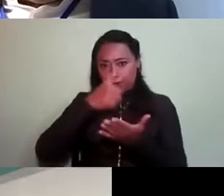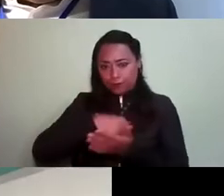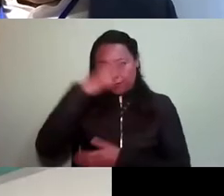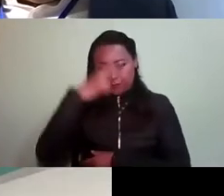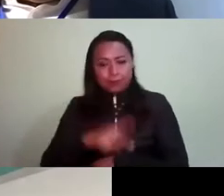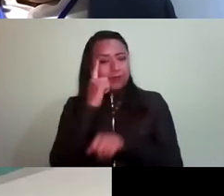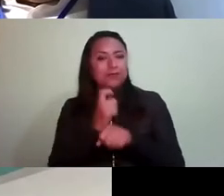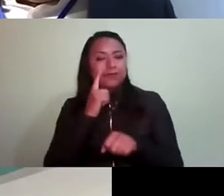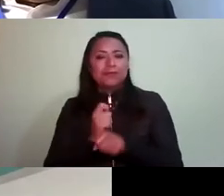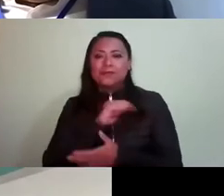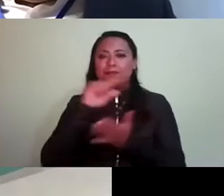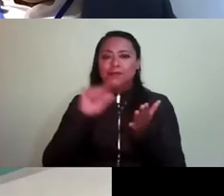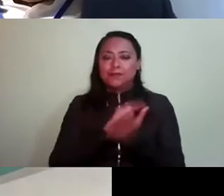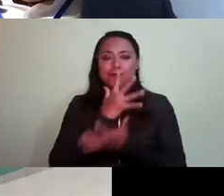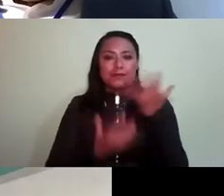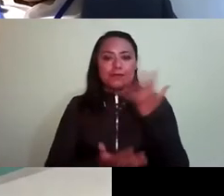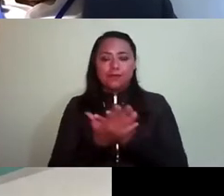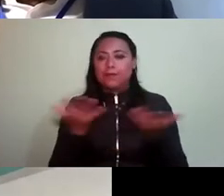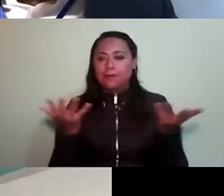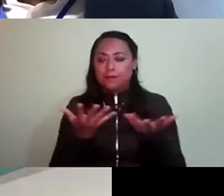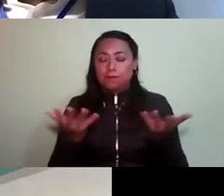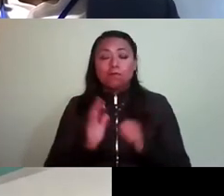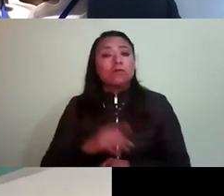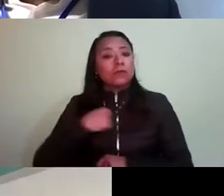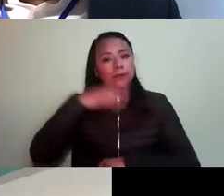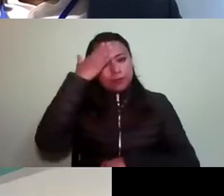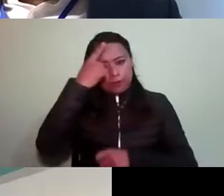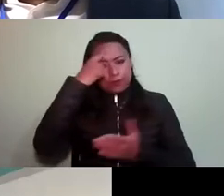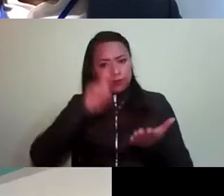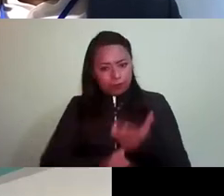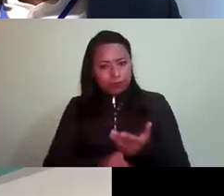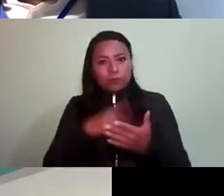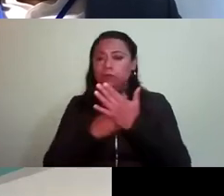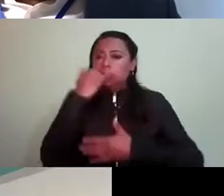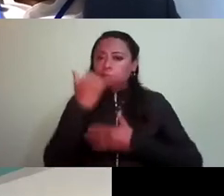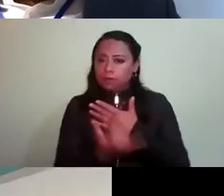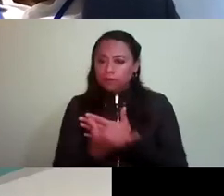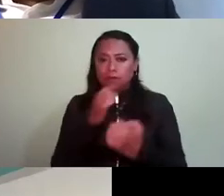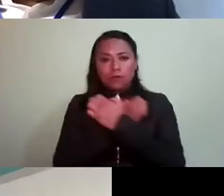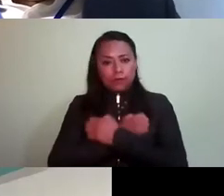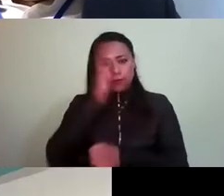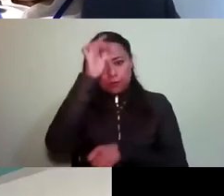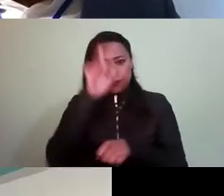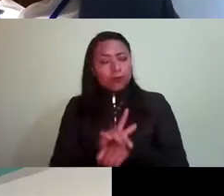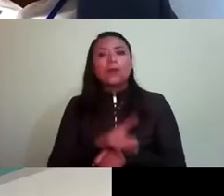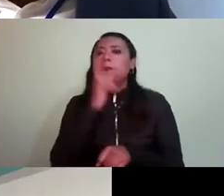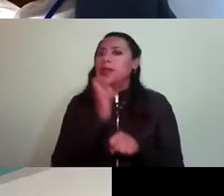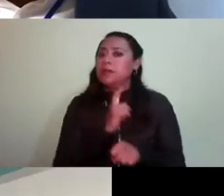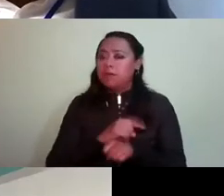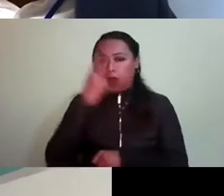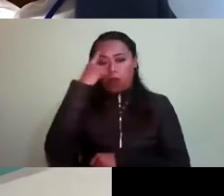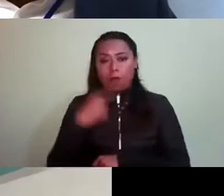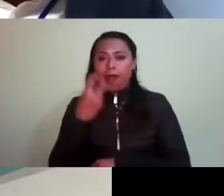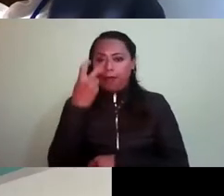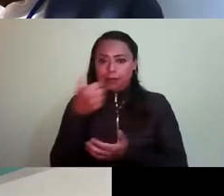legislatura, considero que los proyectos educativos y culturales deben de ser prioritarios para nuestra capital, de manera